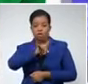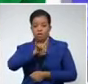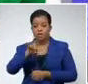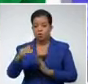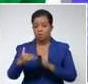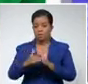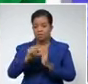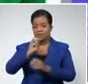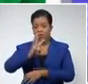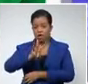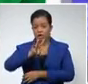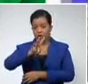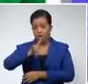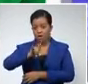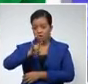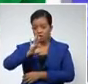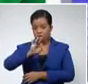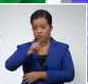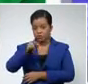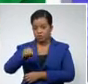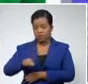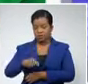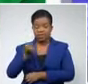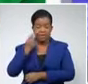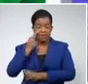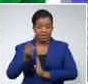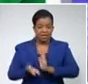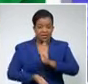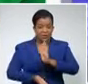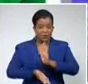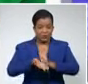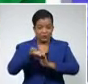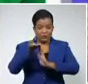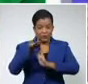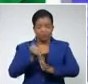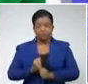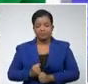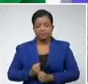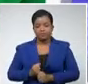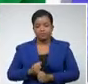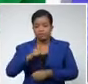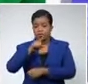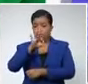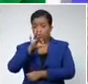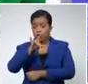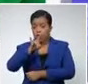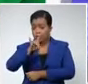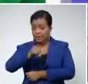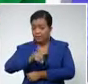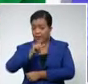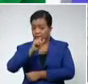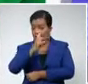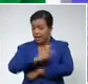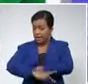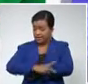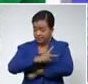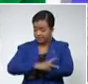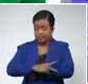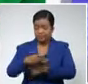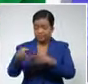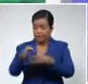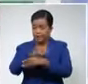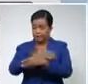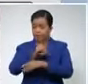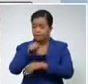299.398, de todas formas alto. Y ya en los 190 países y 29 territorios que han ido confirmando casos,